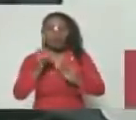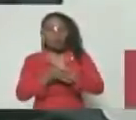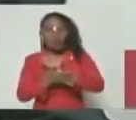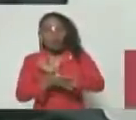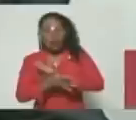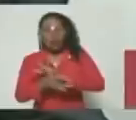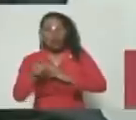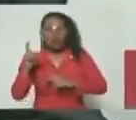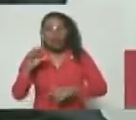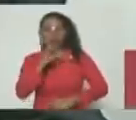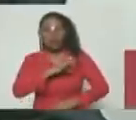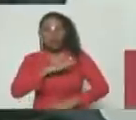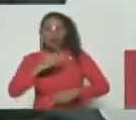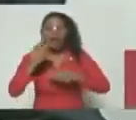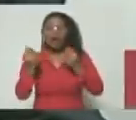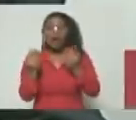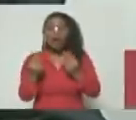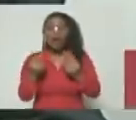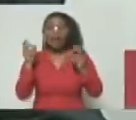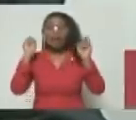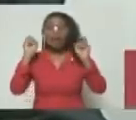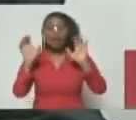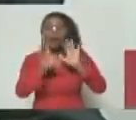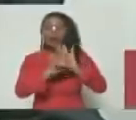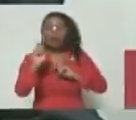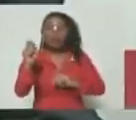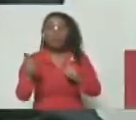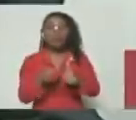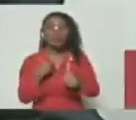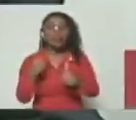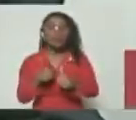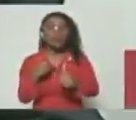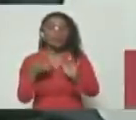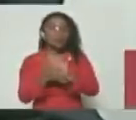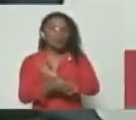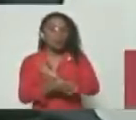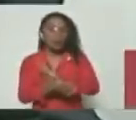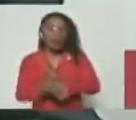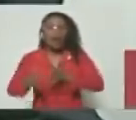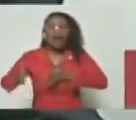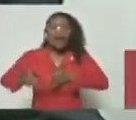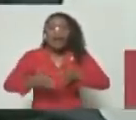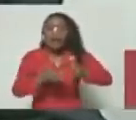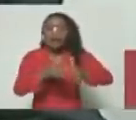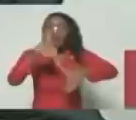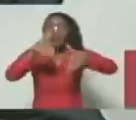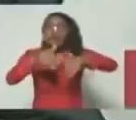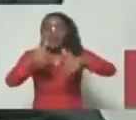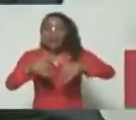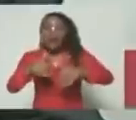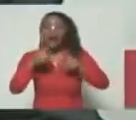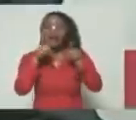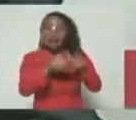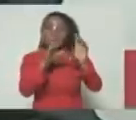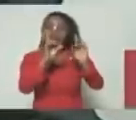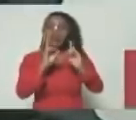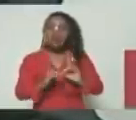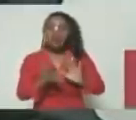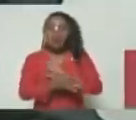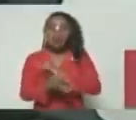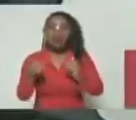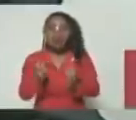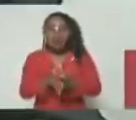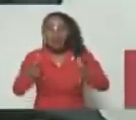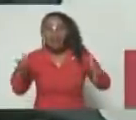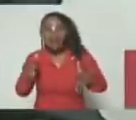sociales, económicas, por la vía que la Constitución establece, que principalmente es la vía del voto. A pesar de eso, las grandes mayorías